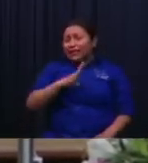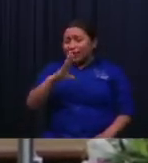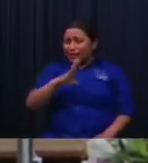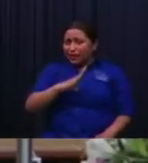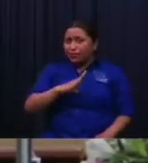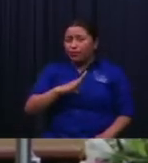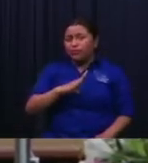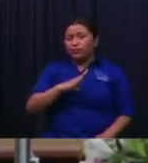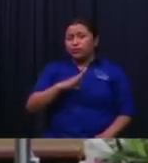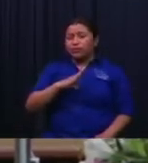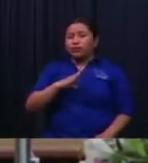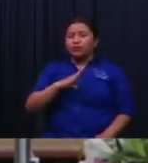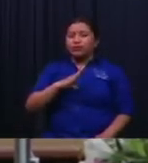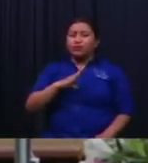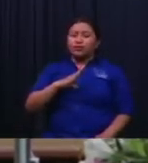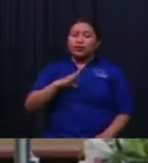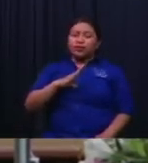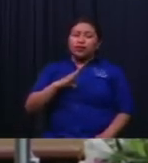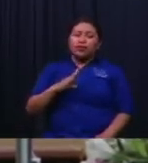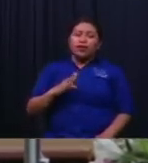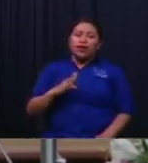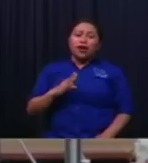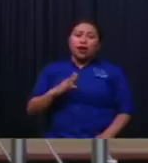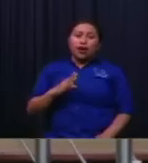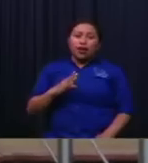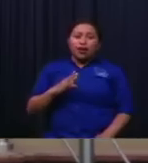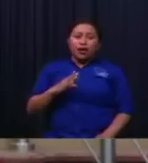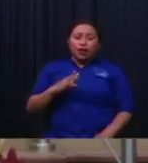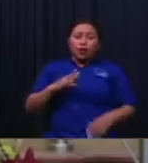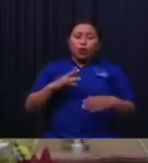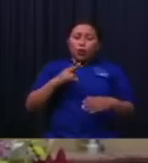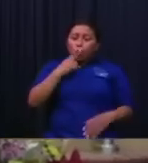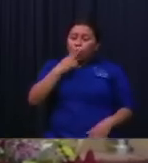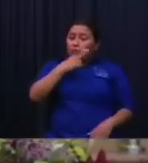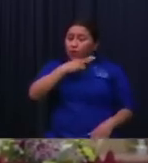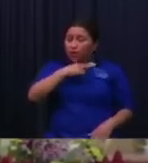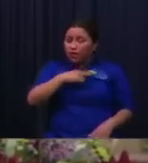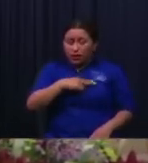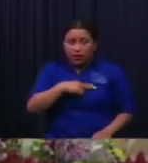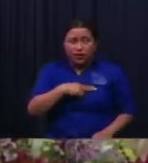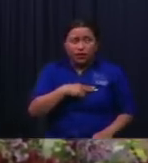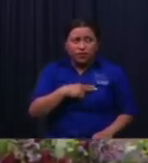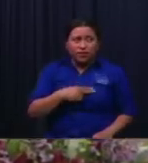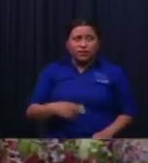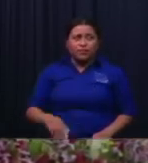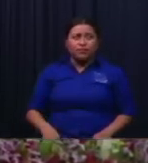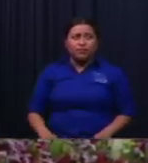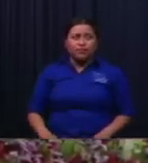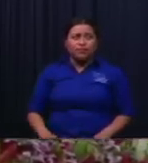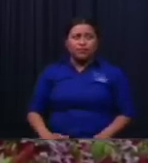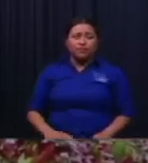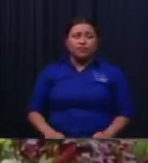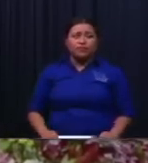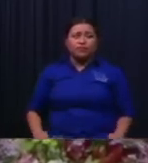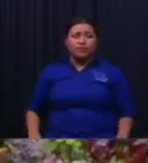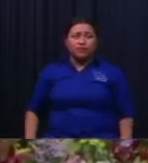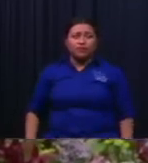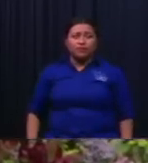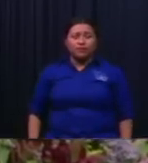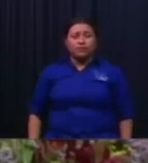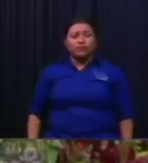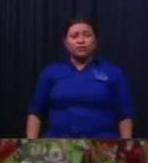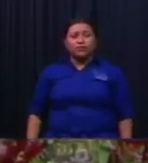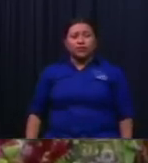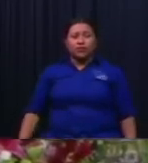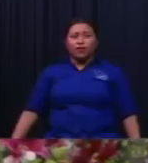bajarle. El apóstol, ¿qué día fue el que nos preguntó y dijo, ¿quién creíamos nosotros? Creo que fue el miércoles